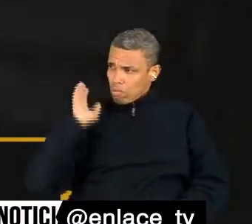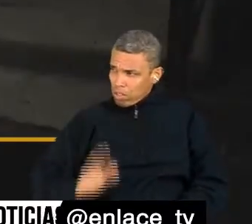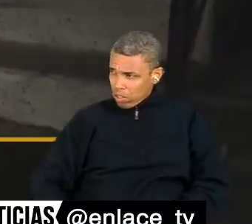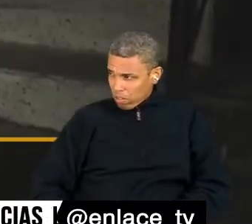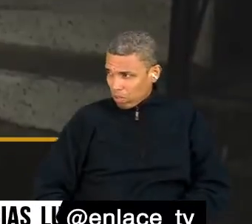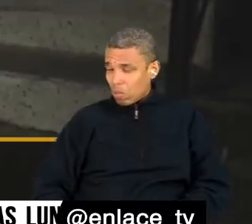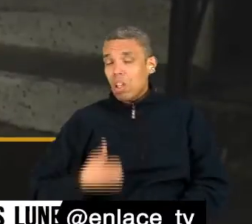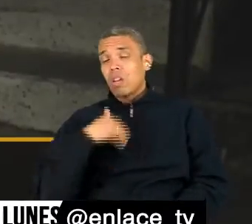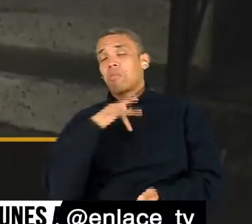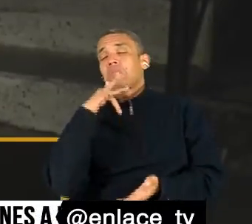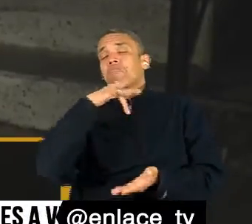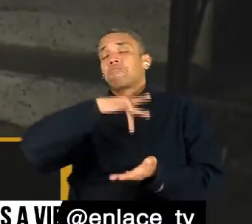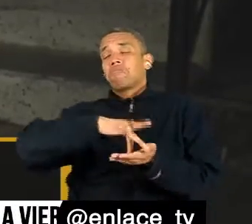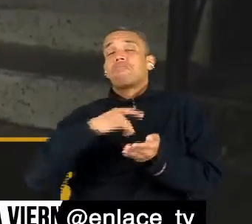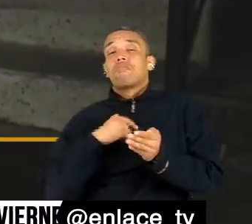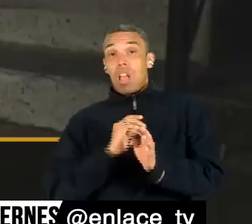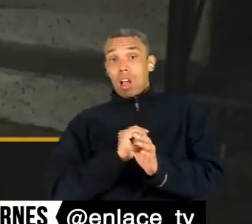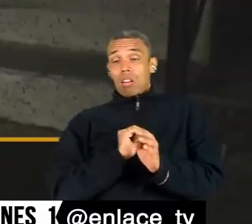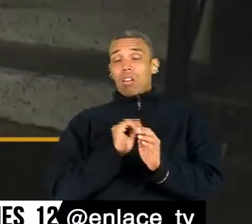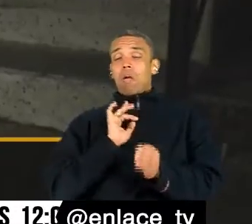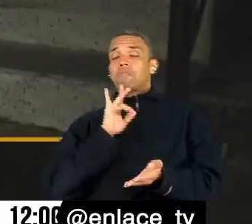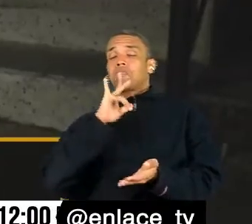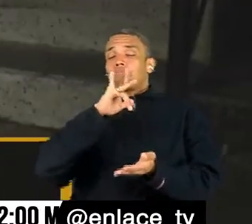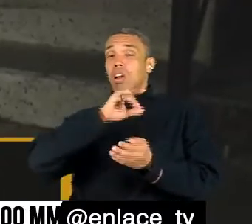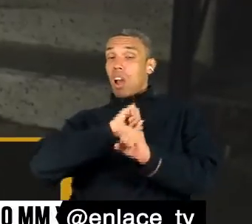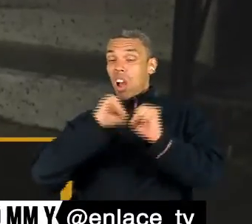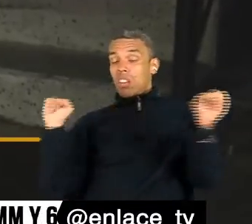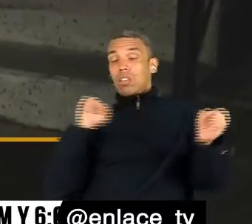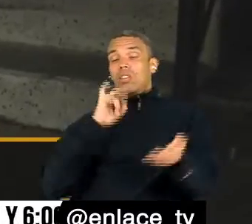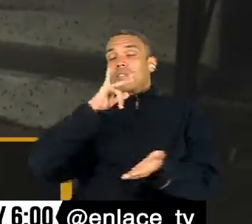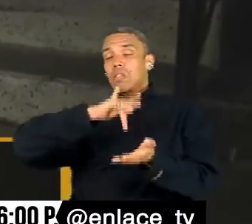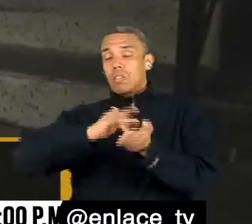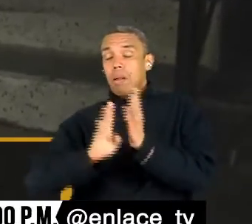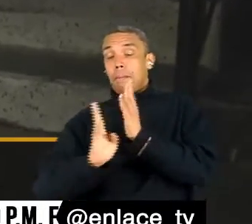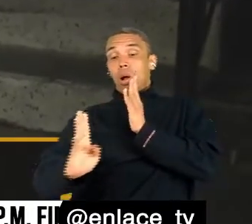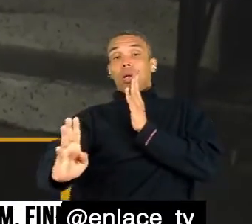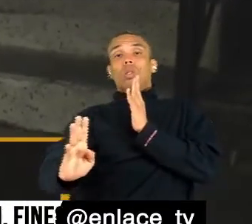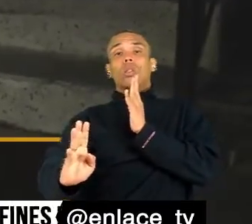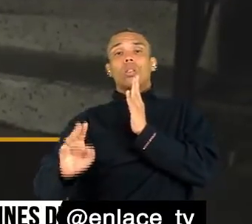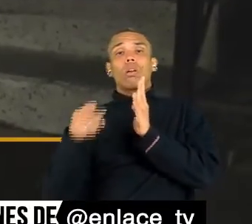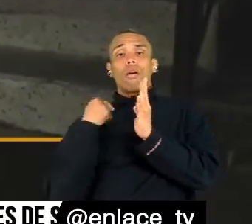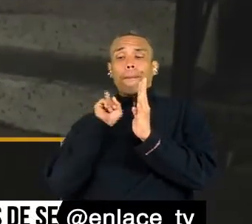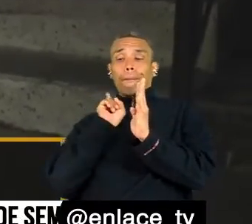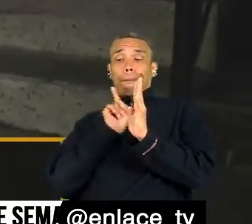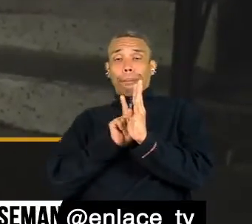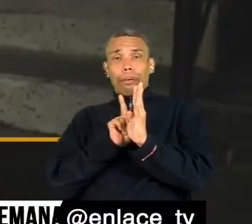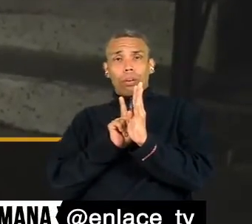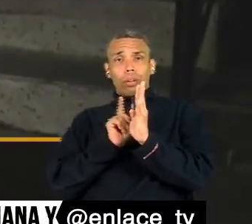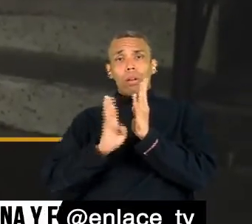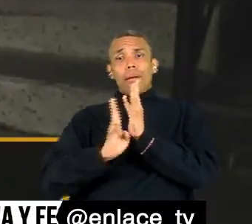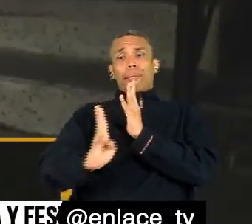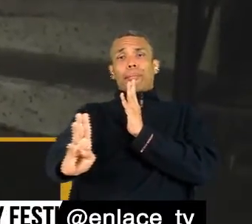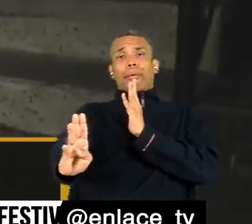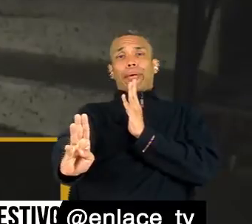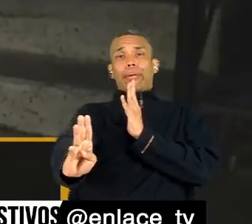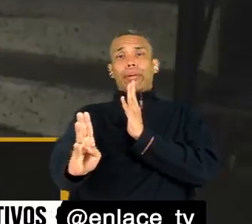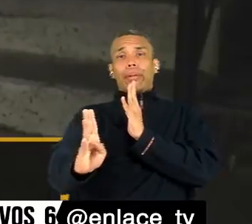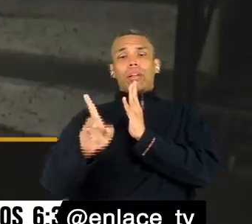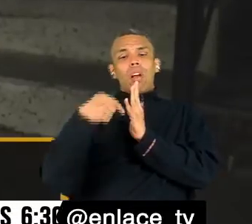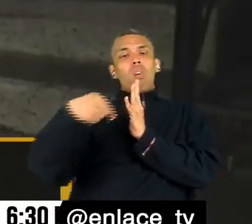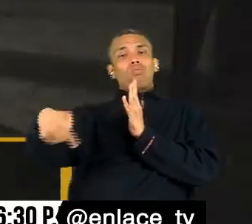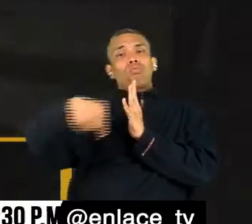llega y cuenta la cantidad de personas que se encuentran en el recinto y en el momento en que el vigilante sale a entregar los turnos ya no le toca ese ficho, sino que ya vienen 15 personas mucho